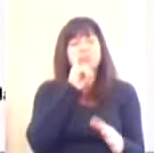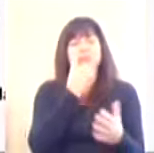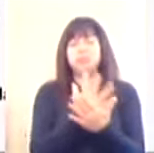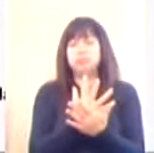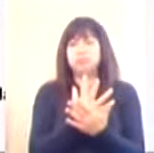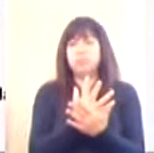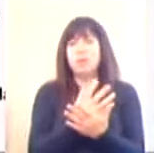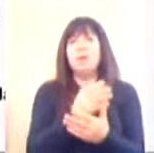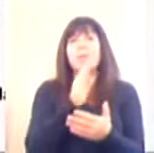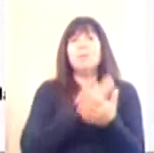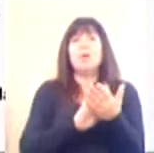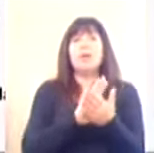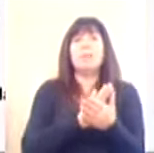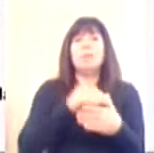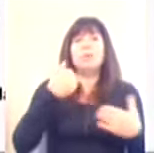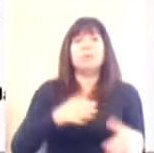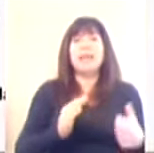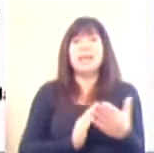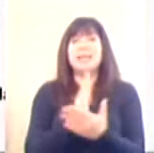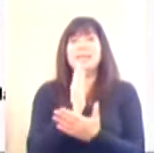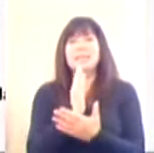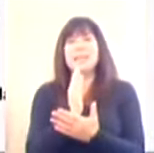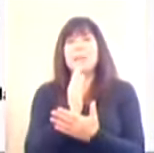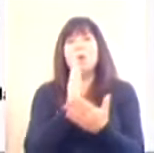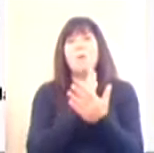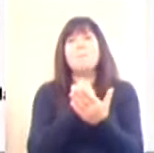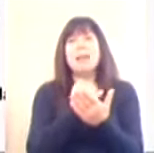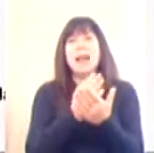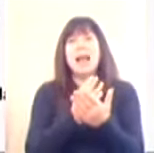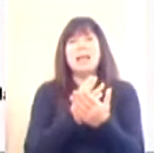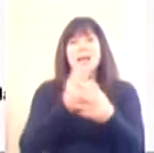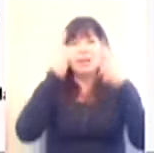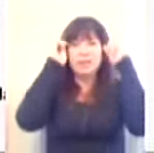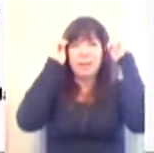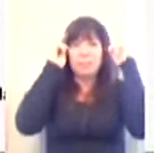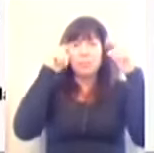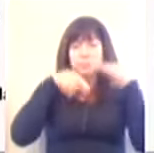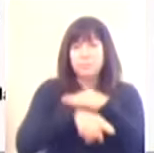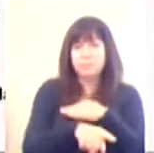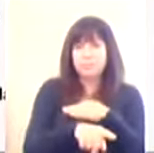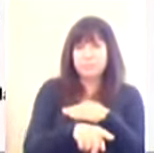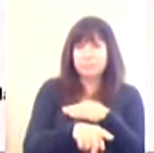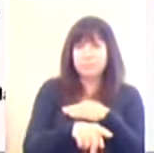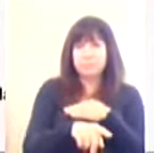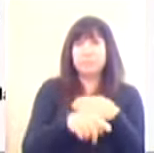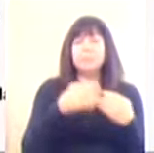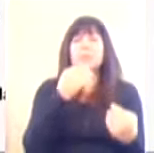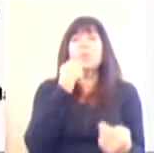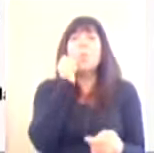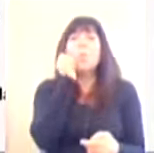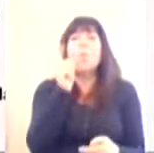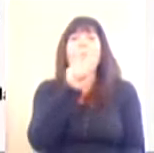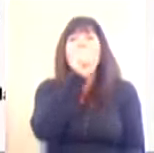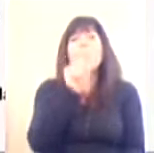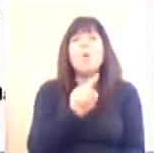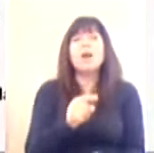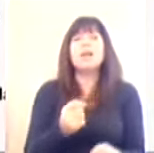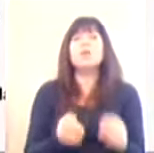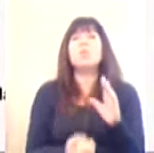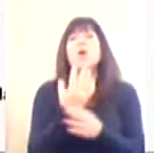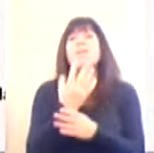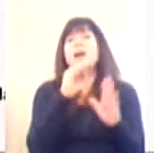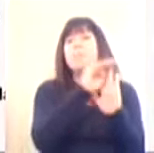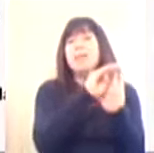Ya iniciamos, por ejemplo, un plan de transporte público bastante masivo, ¿no es cierto?, en electromovilidad. ¿Cuáles son las nuevas medidas o las